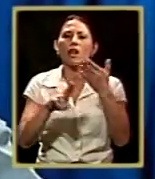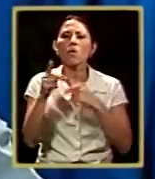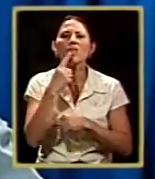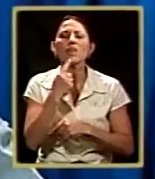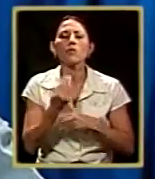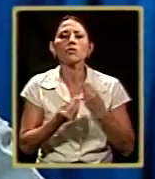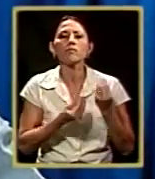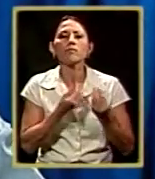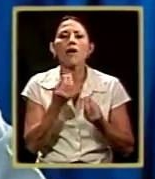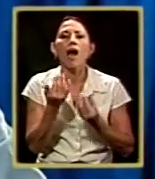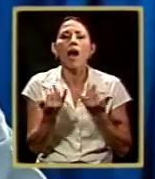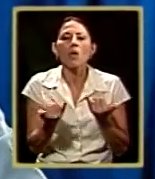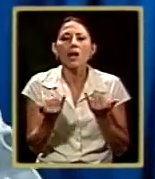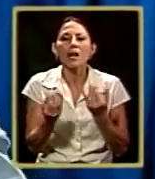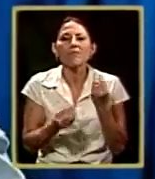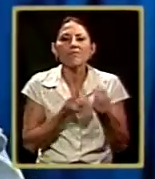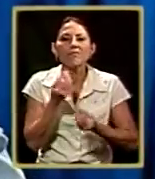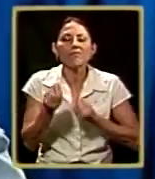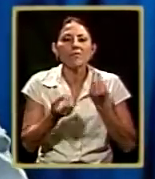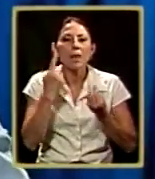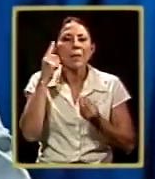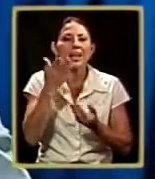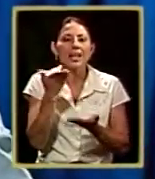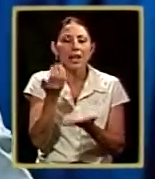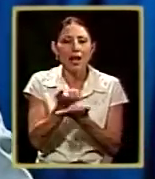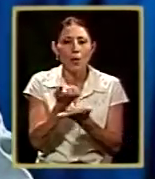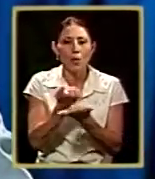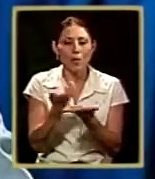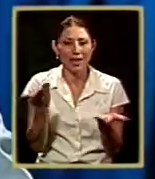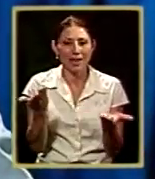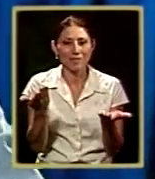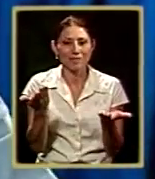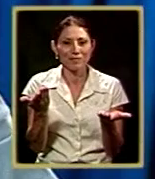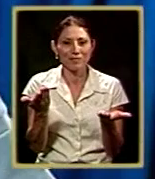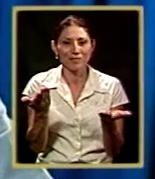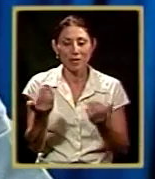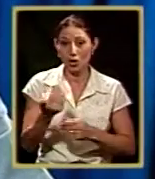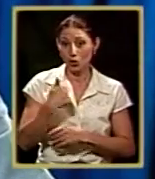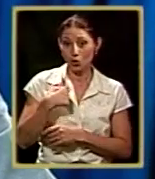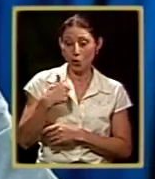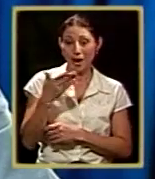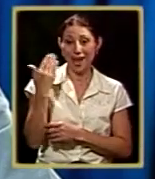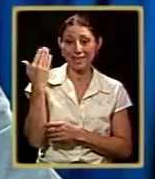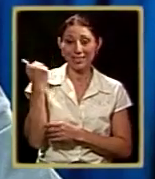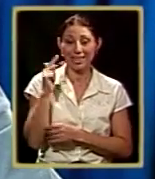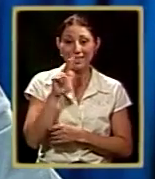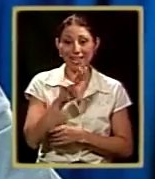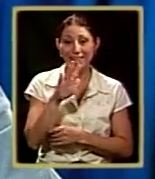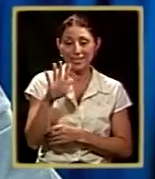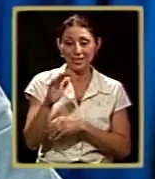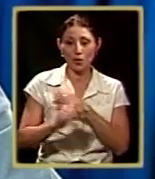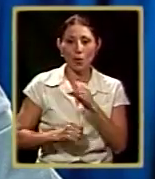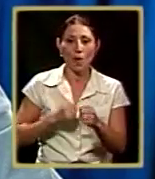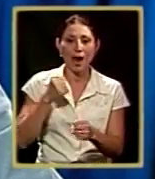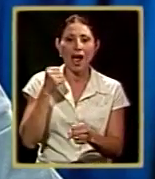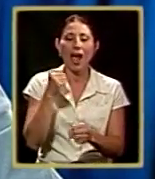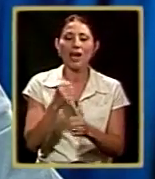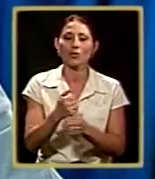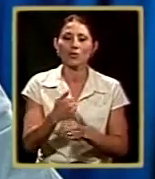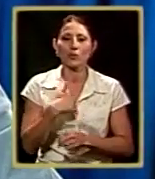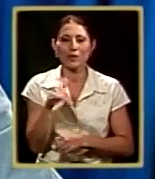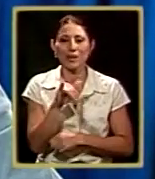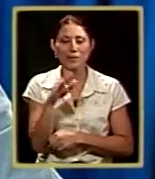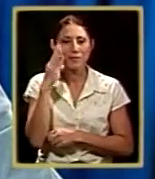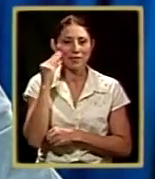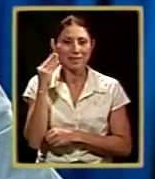vamos a hacer? ¿Para qué servía la economía? Entonces, yo hace 35 años tuve esa misma experiencia,